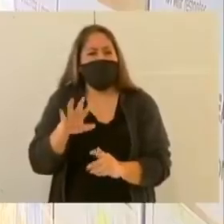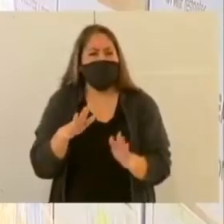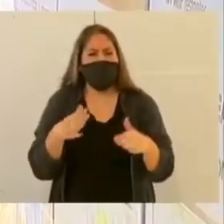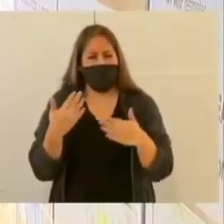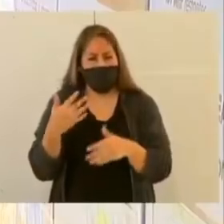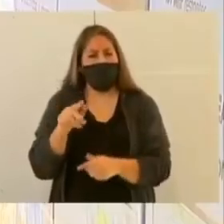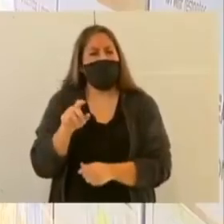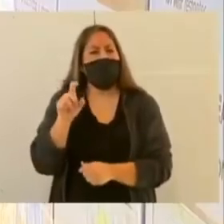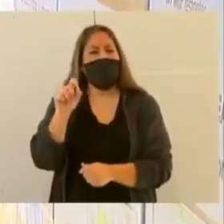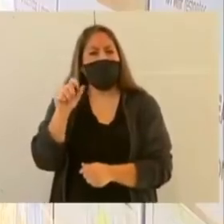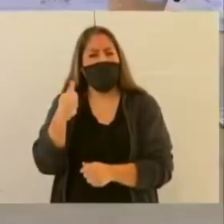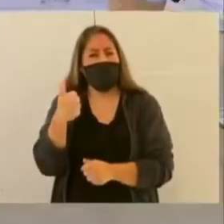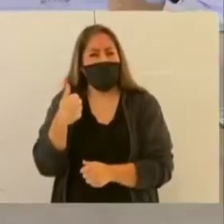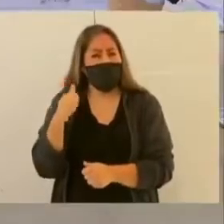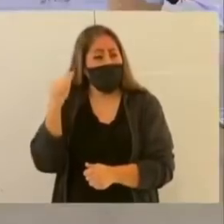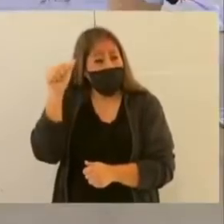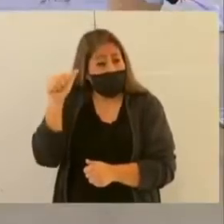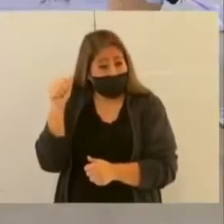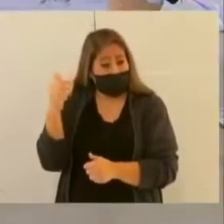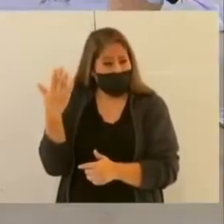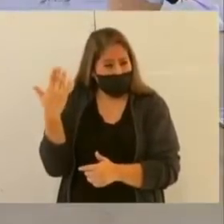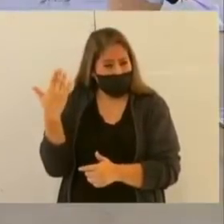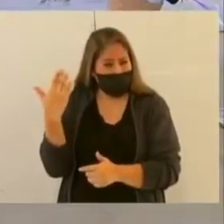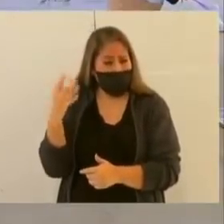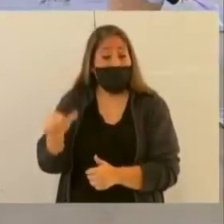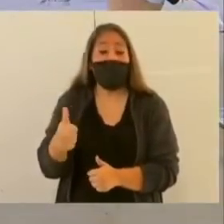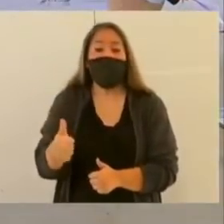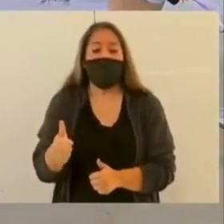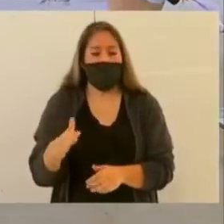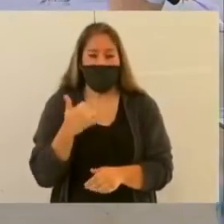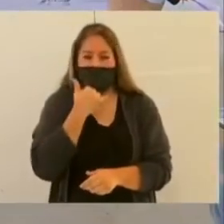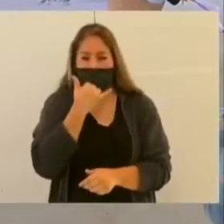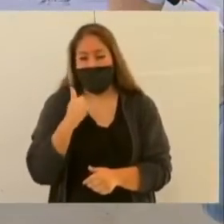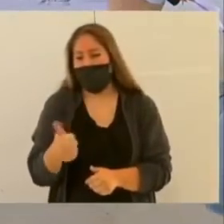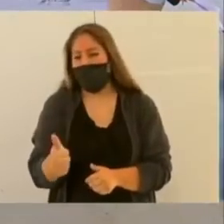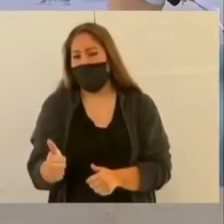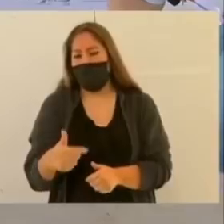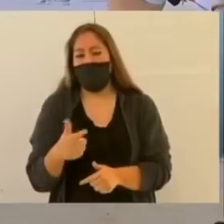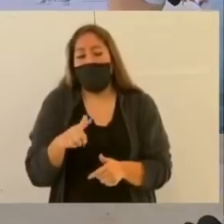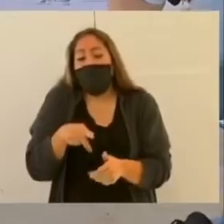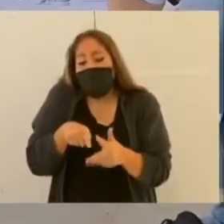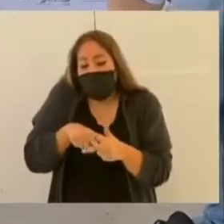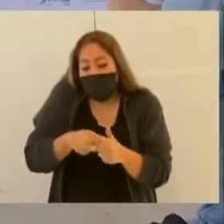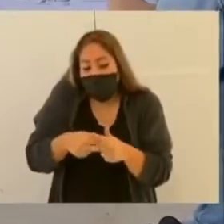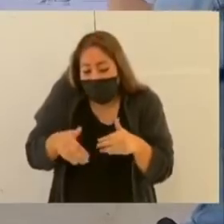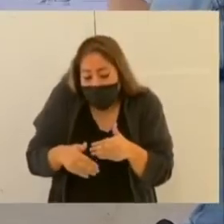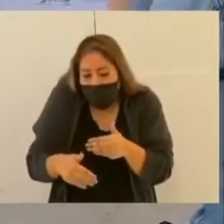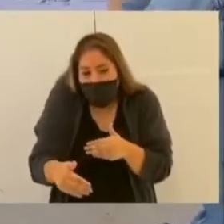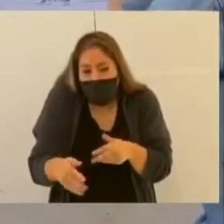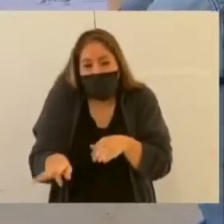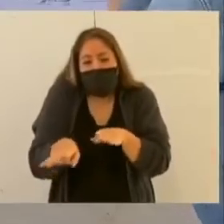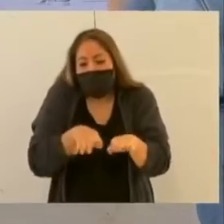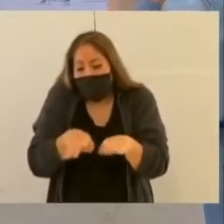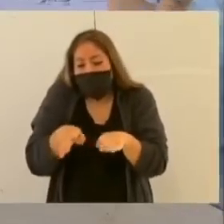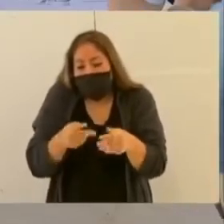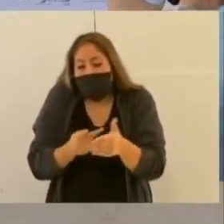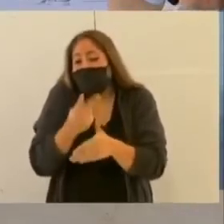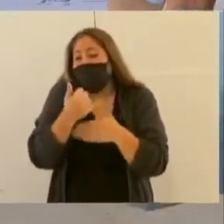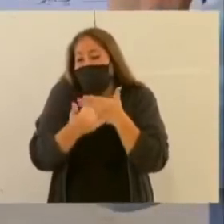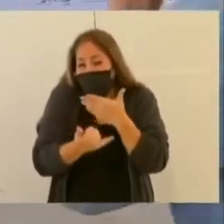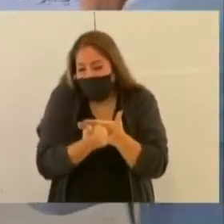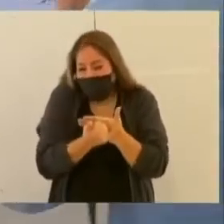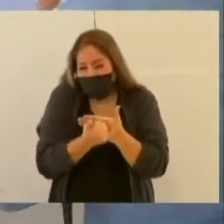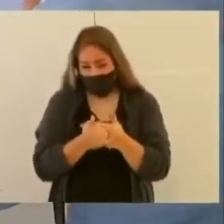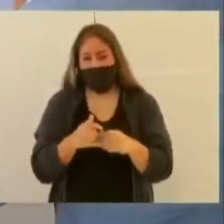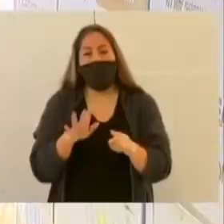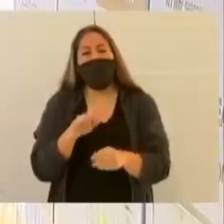de agosto del año pasado, el señor presidente inició estos trabajos para el proyecto de agua